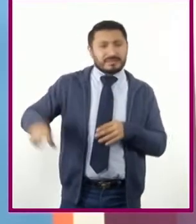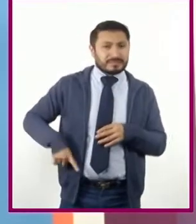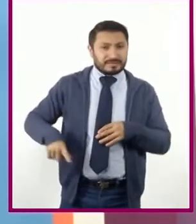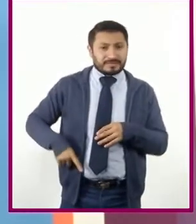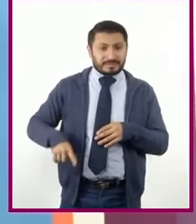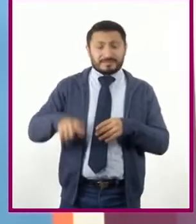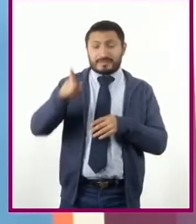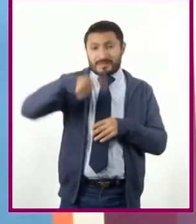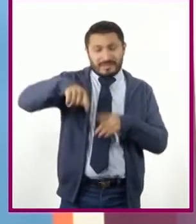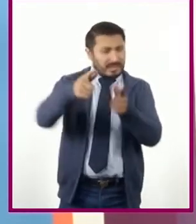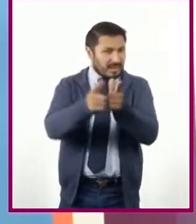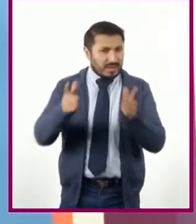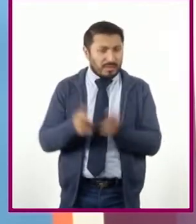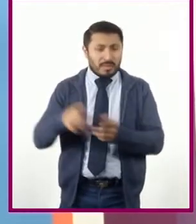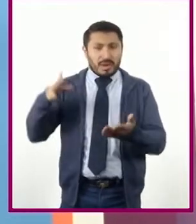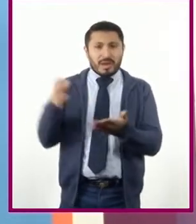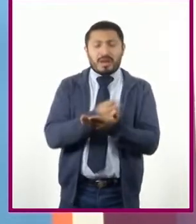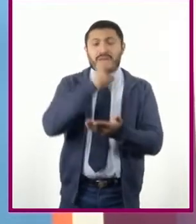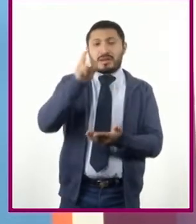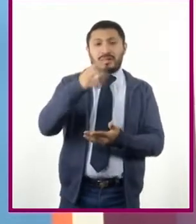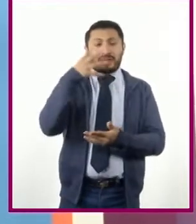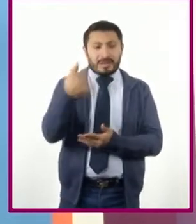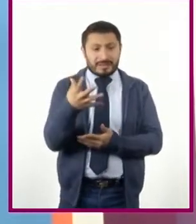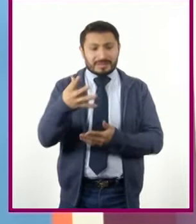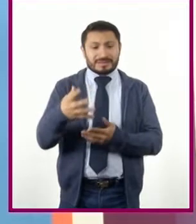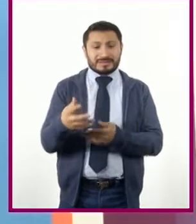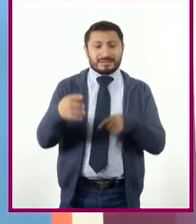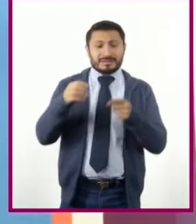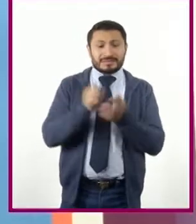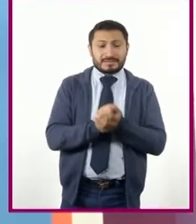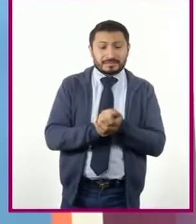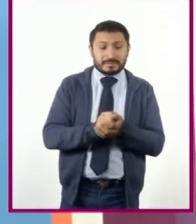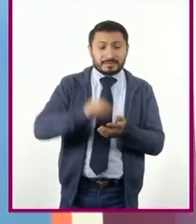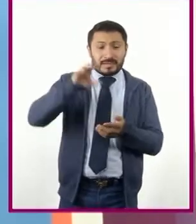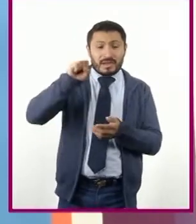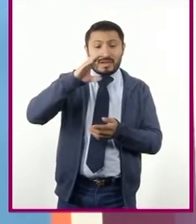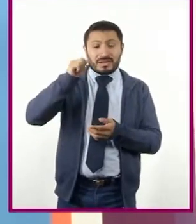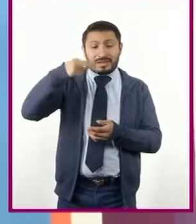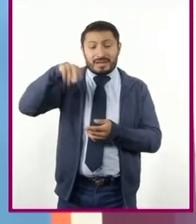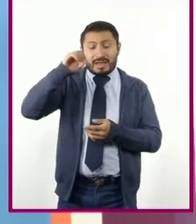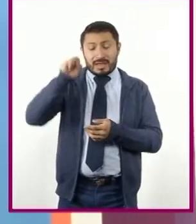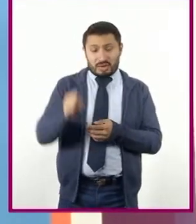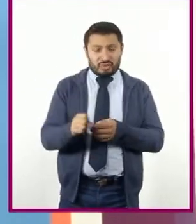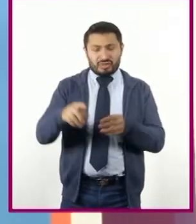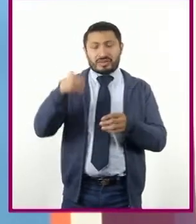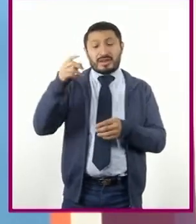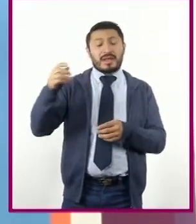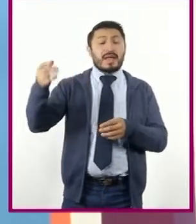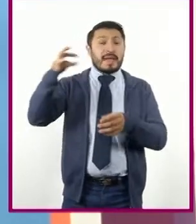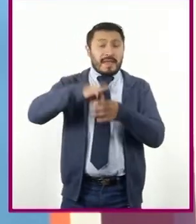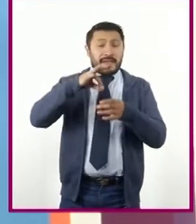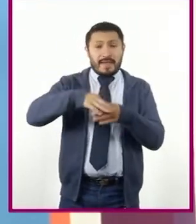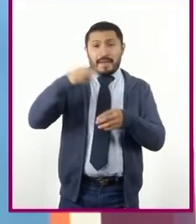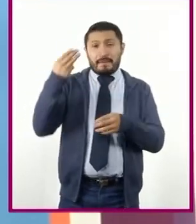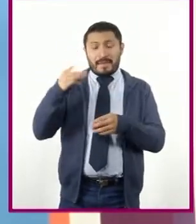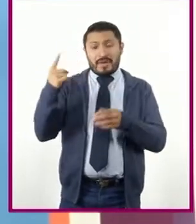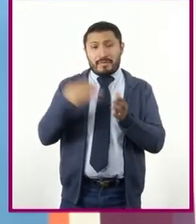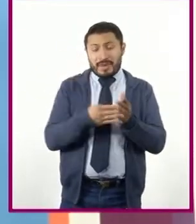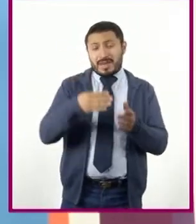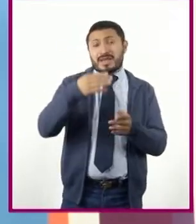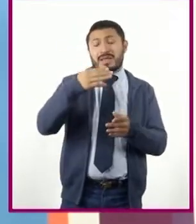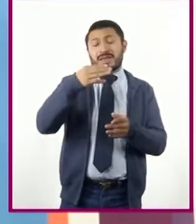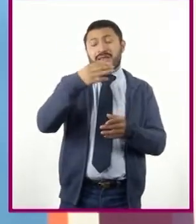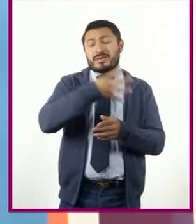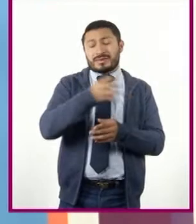los fascistas ganaron 35 escaños parlamentarios en la elección de mayo de 1921, haciéndose poco